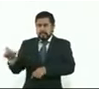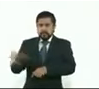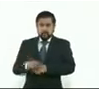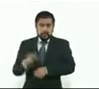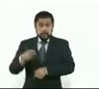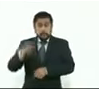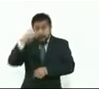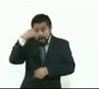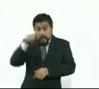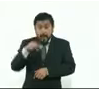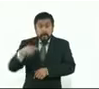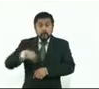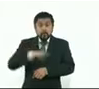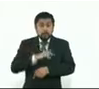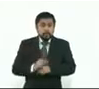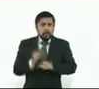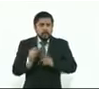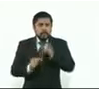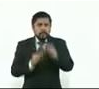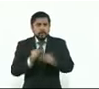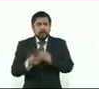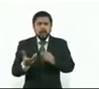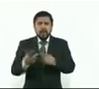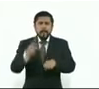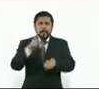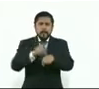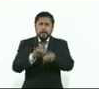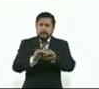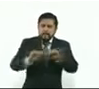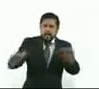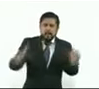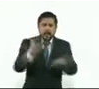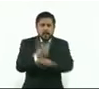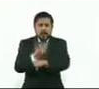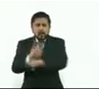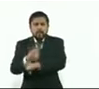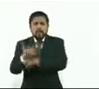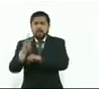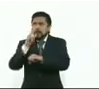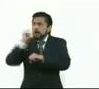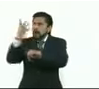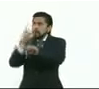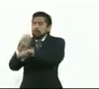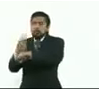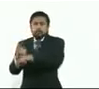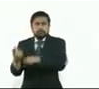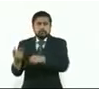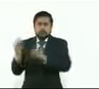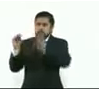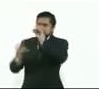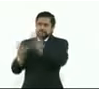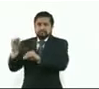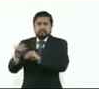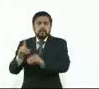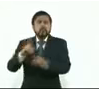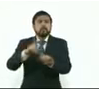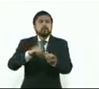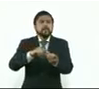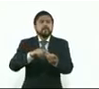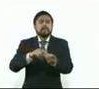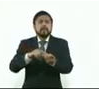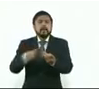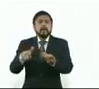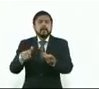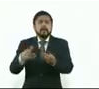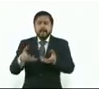la rehabilitación del asfalto, luminarias, en la avenida principal, que es